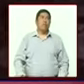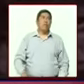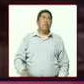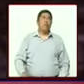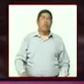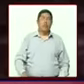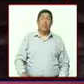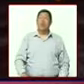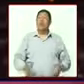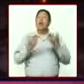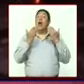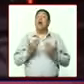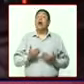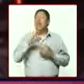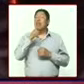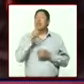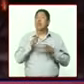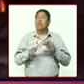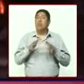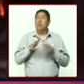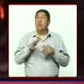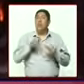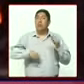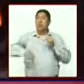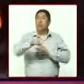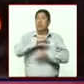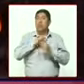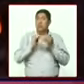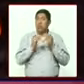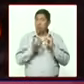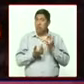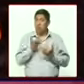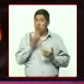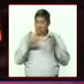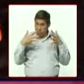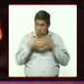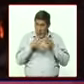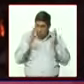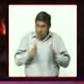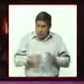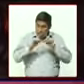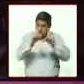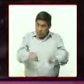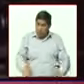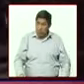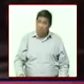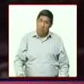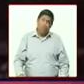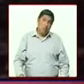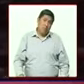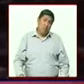¿Cualquier quienes en este momento están alrededor de esa fogata son los bloqueadores?